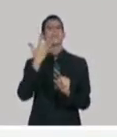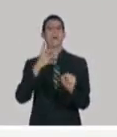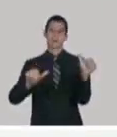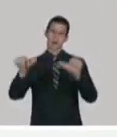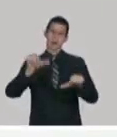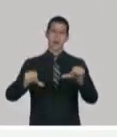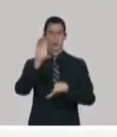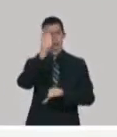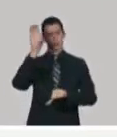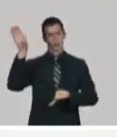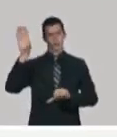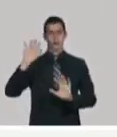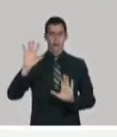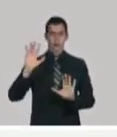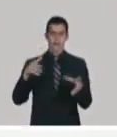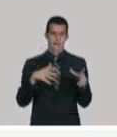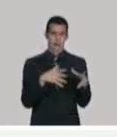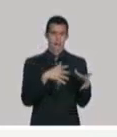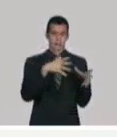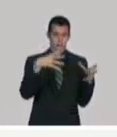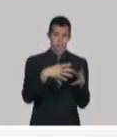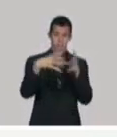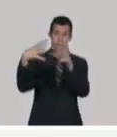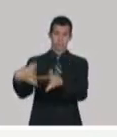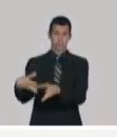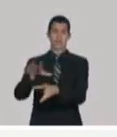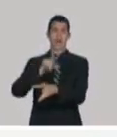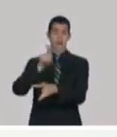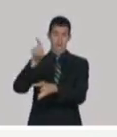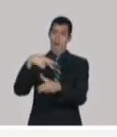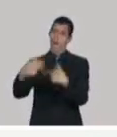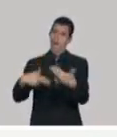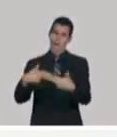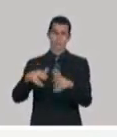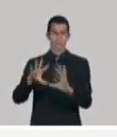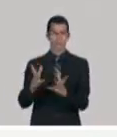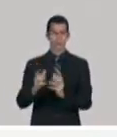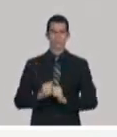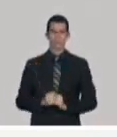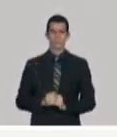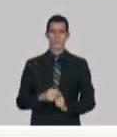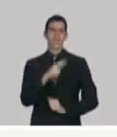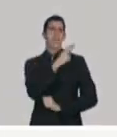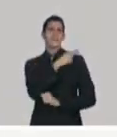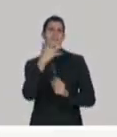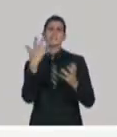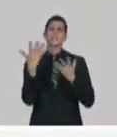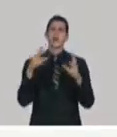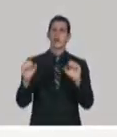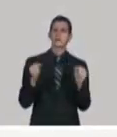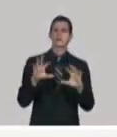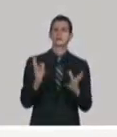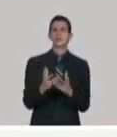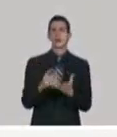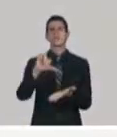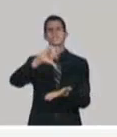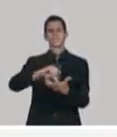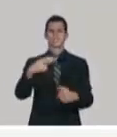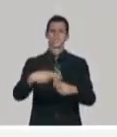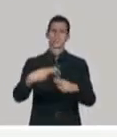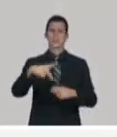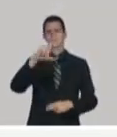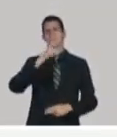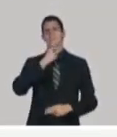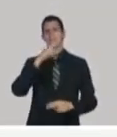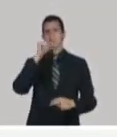marco regulatorio nacional y autorizado por el segmento de nuestra entidad regulatoria porque ya ha terminado de poner todas las dosis de esa